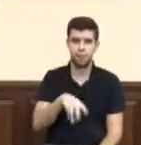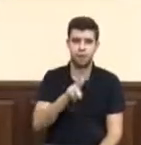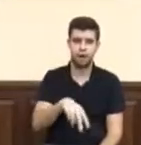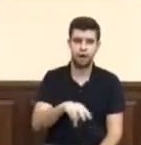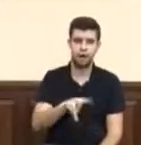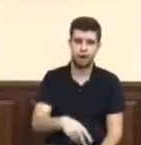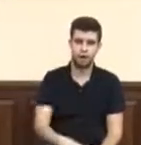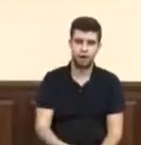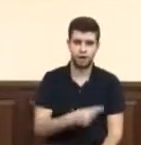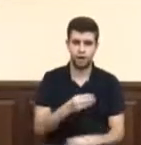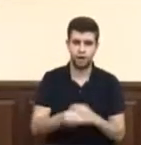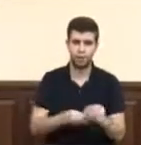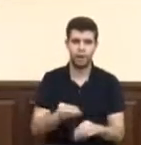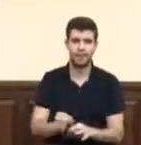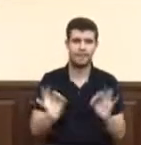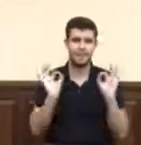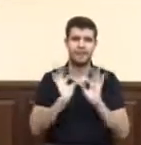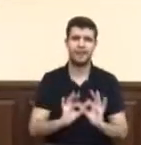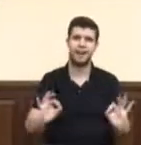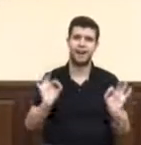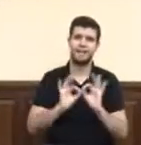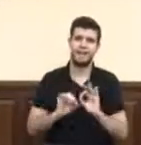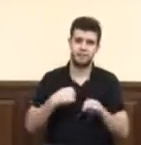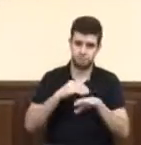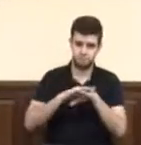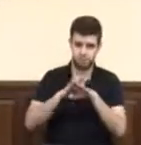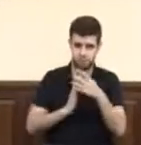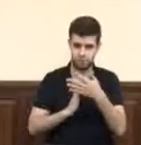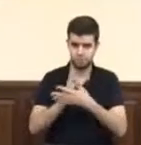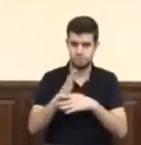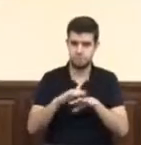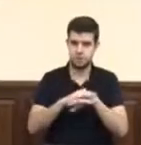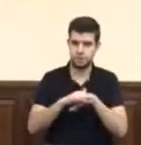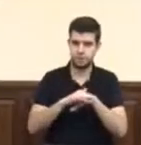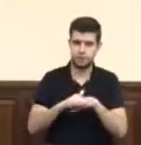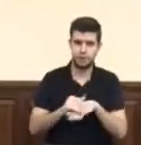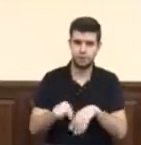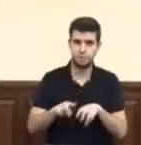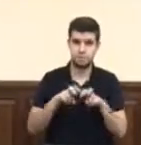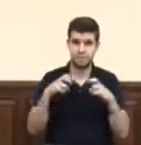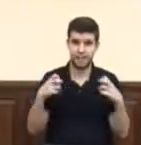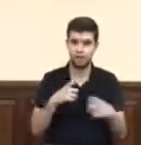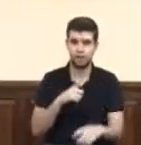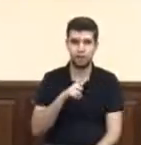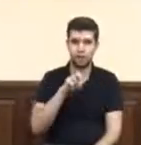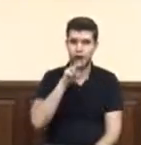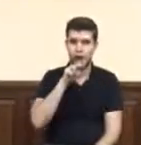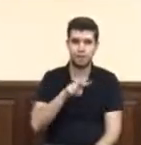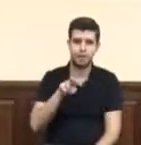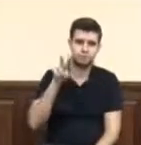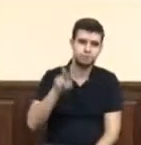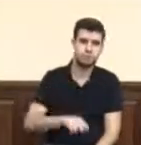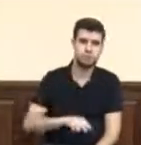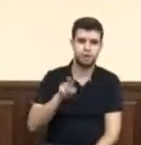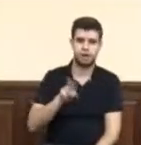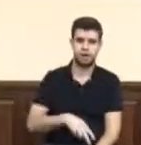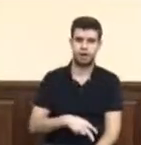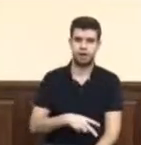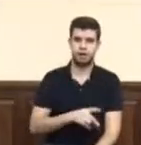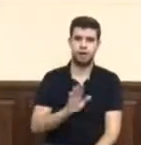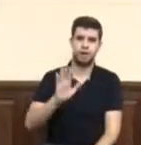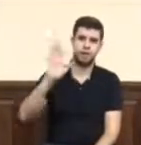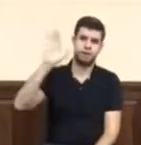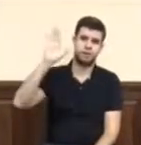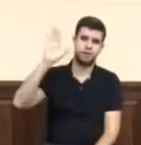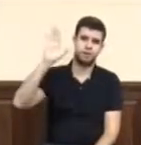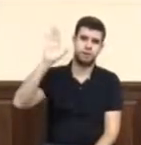hace absolutamente nada, perdonen el inciso, pero es que los plenos no abre la boca, es que se limita a levantar la